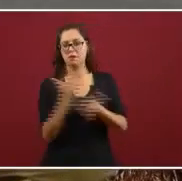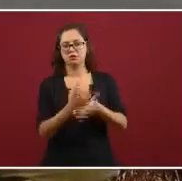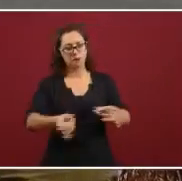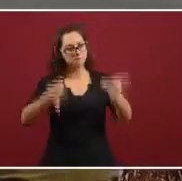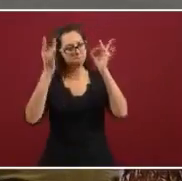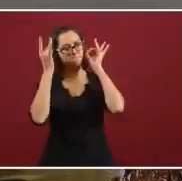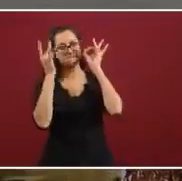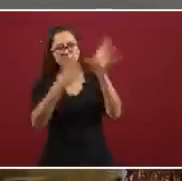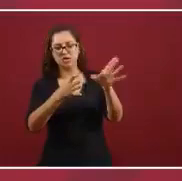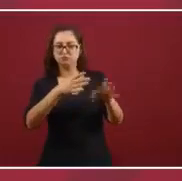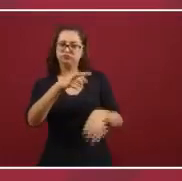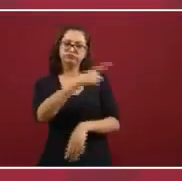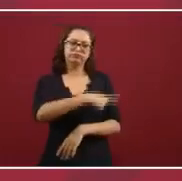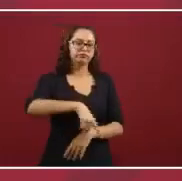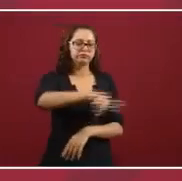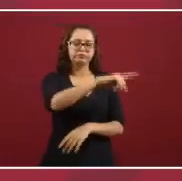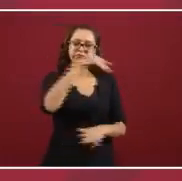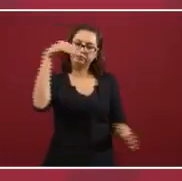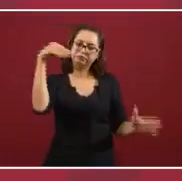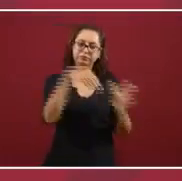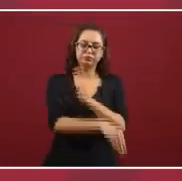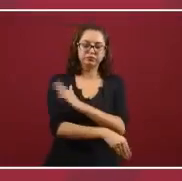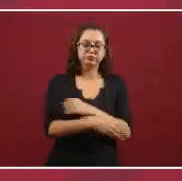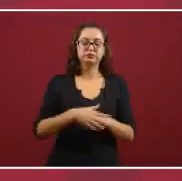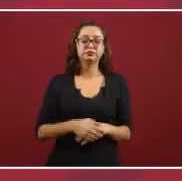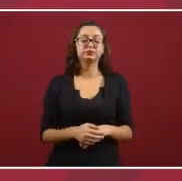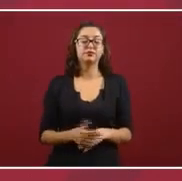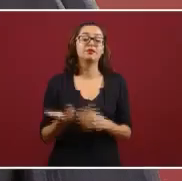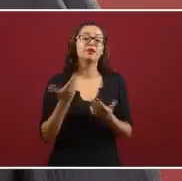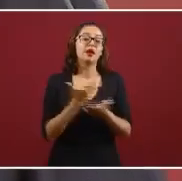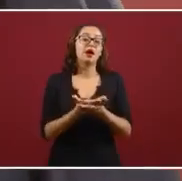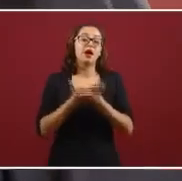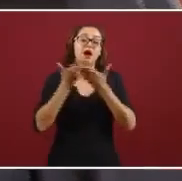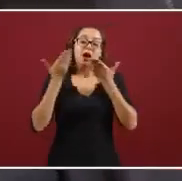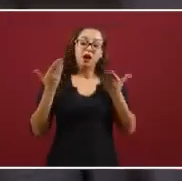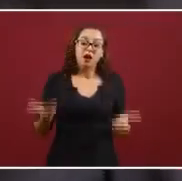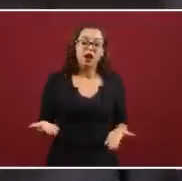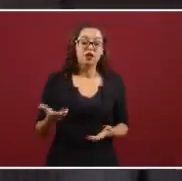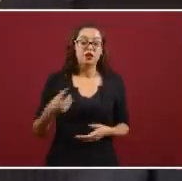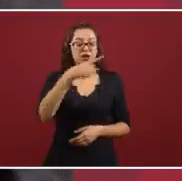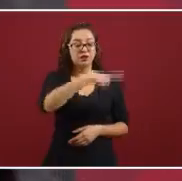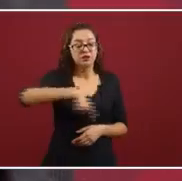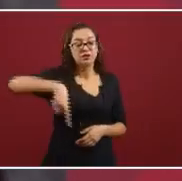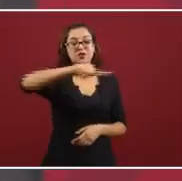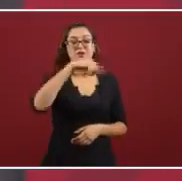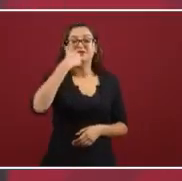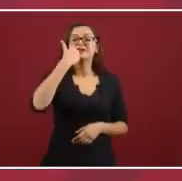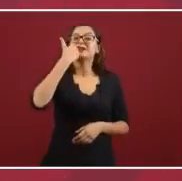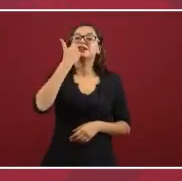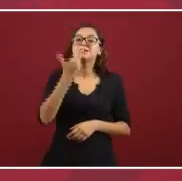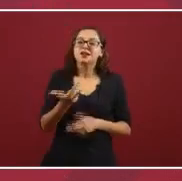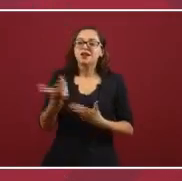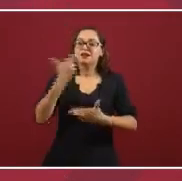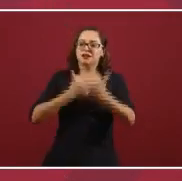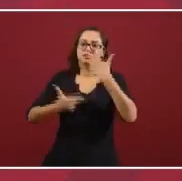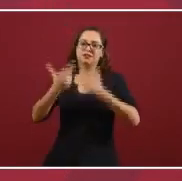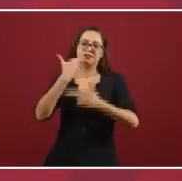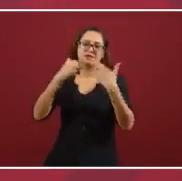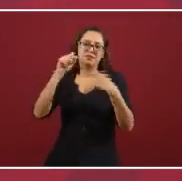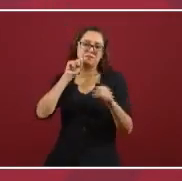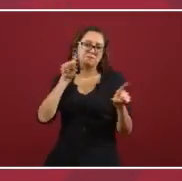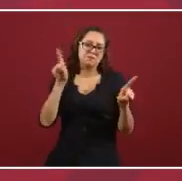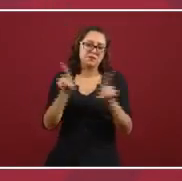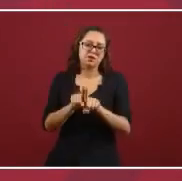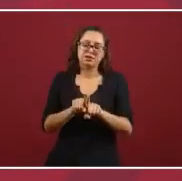funcionó. Y ahora quieren regresar a lo de antes,